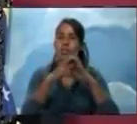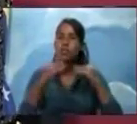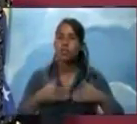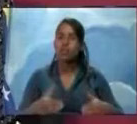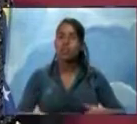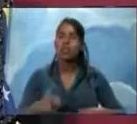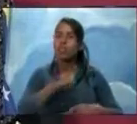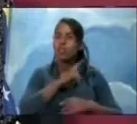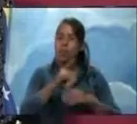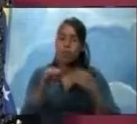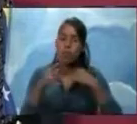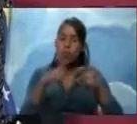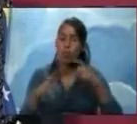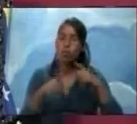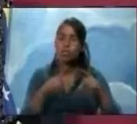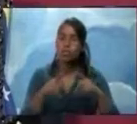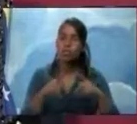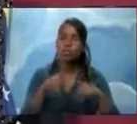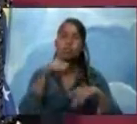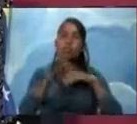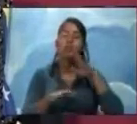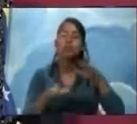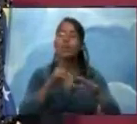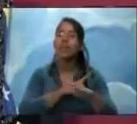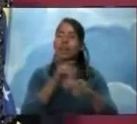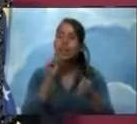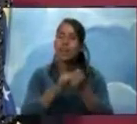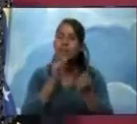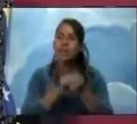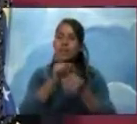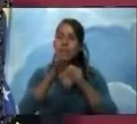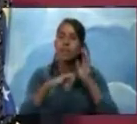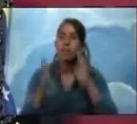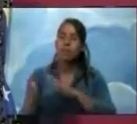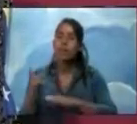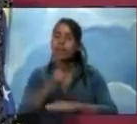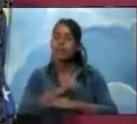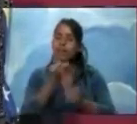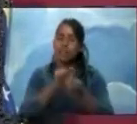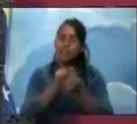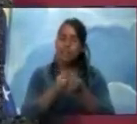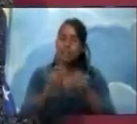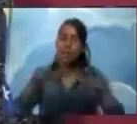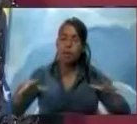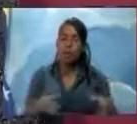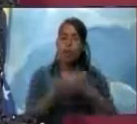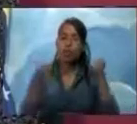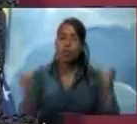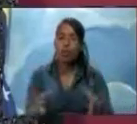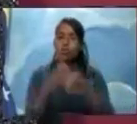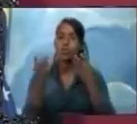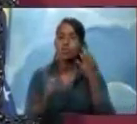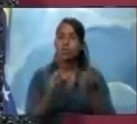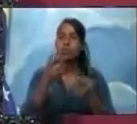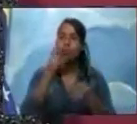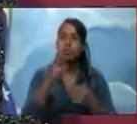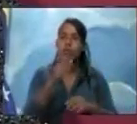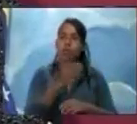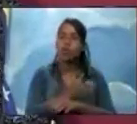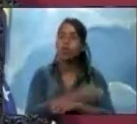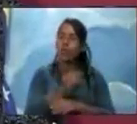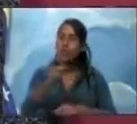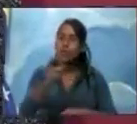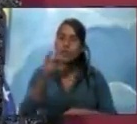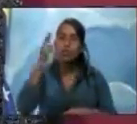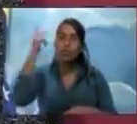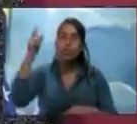sus muslos de bronce, sus piernas de hierro, sus pies en parte de hierro y en parte de barro cocido. Vemos como cuando